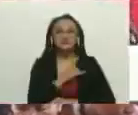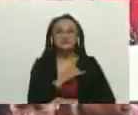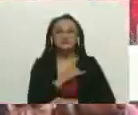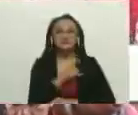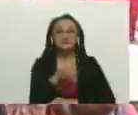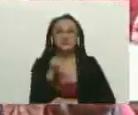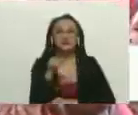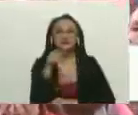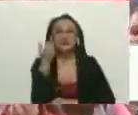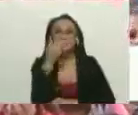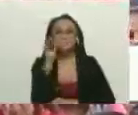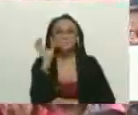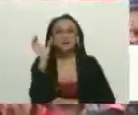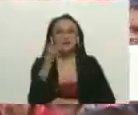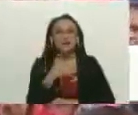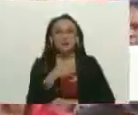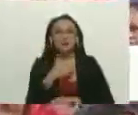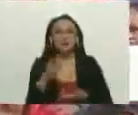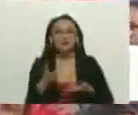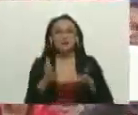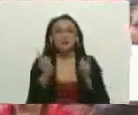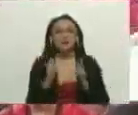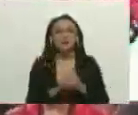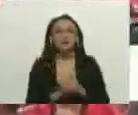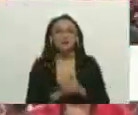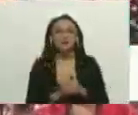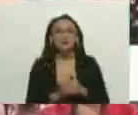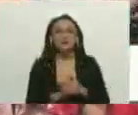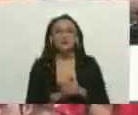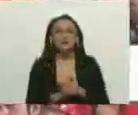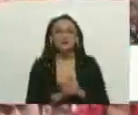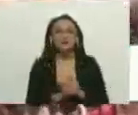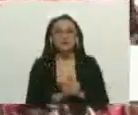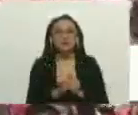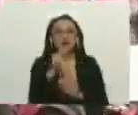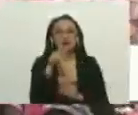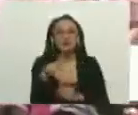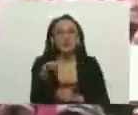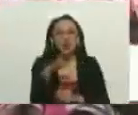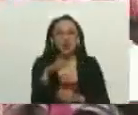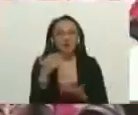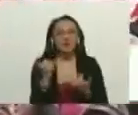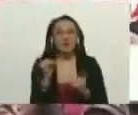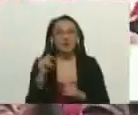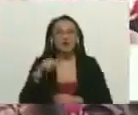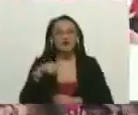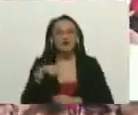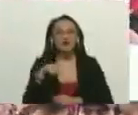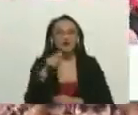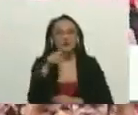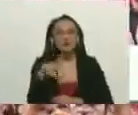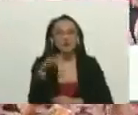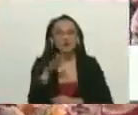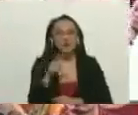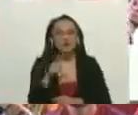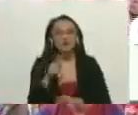Ese imperio no puede permitir que el pueblo que está acá sea el pueblo que